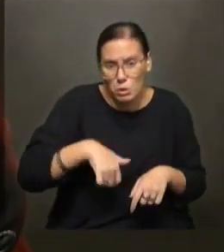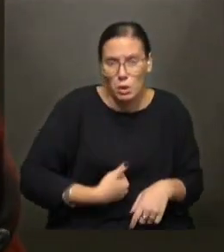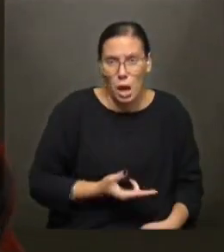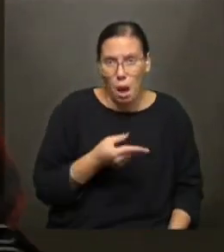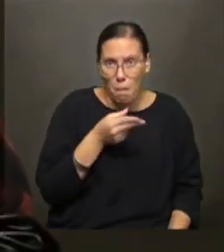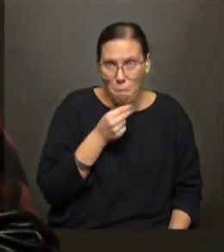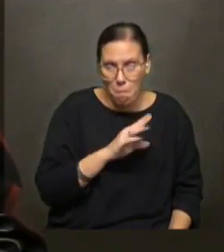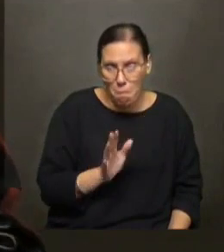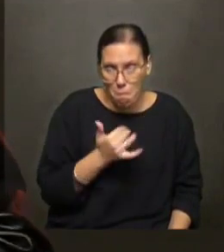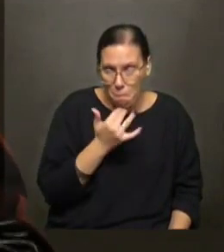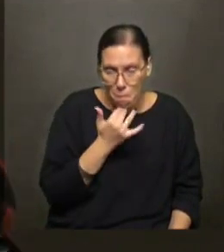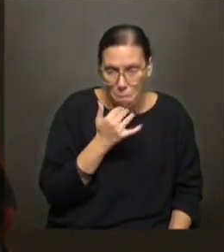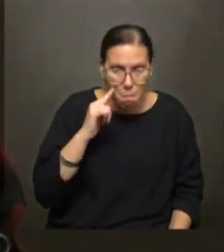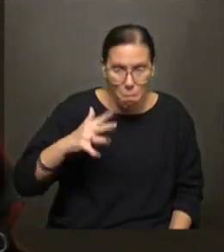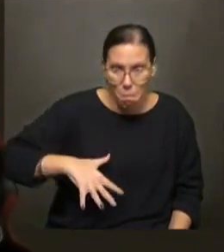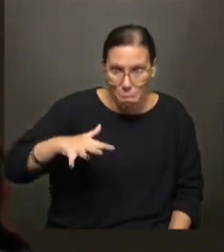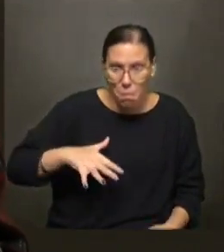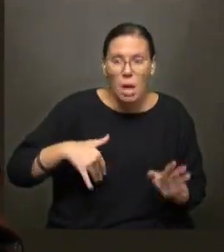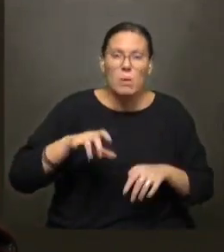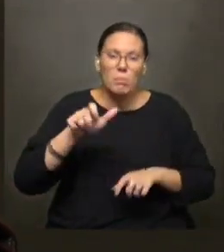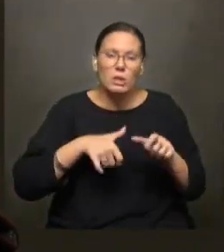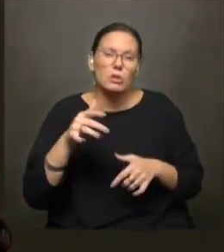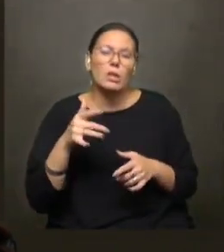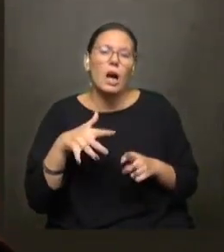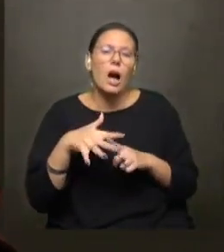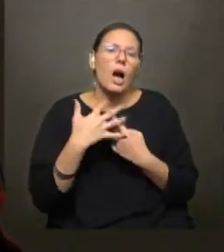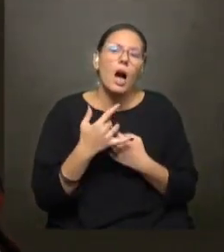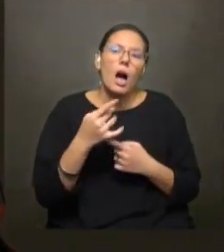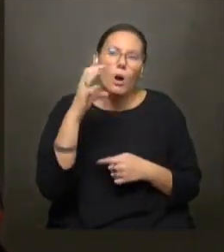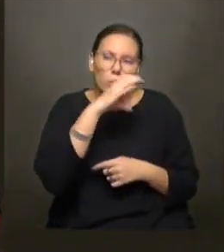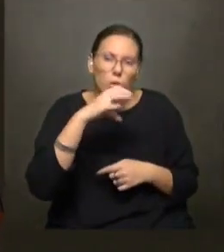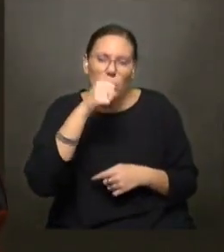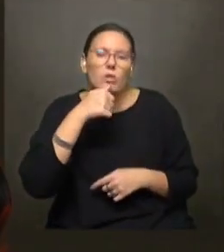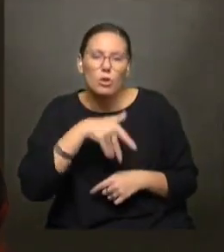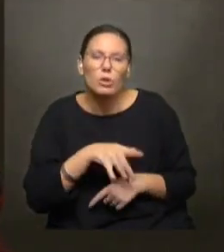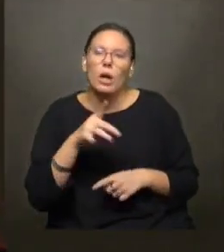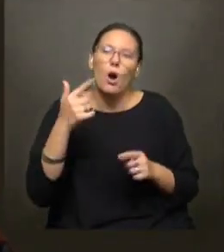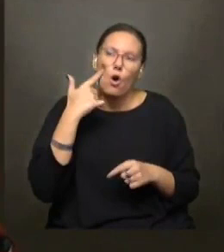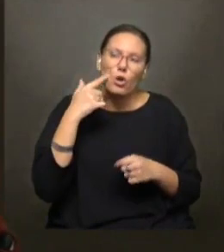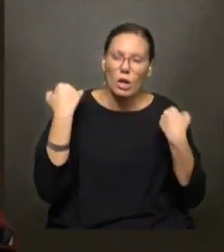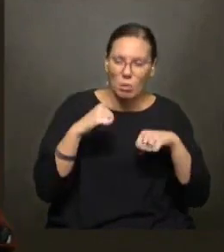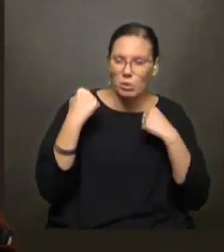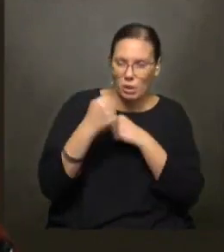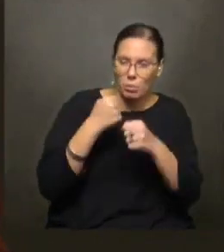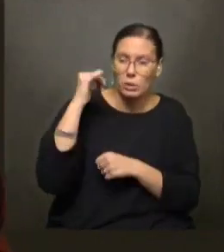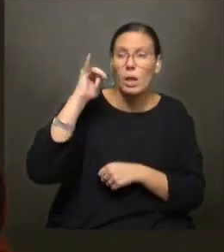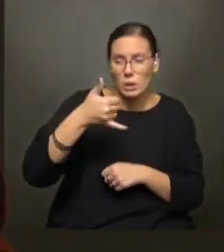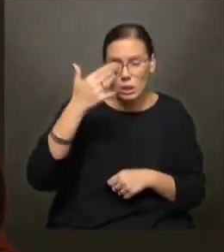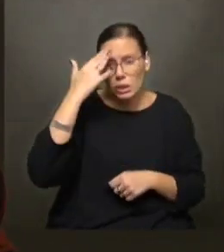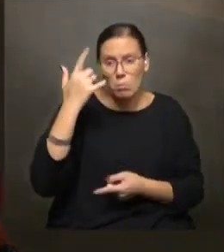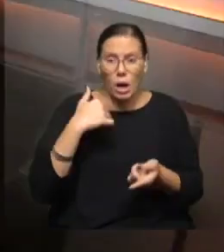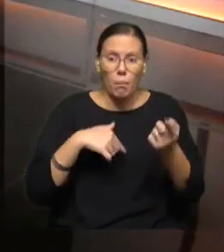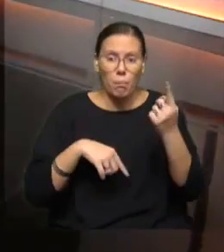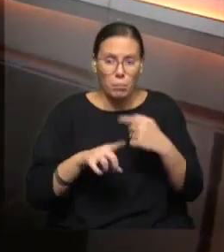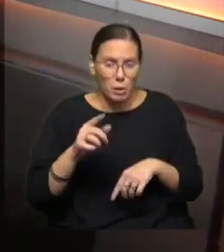sepan quizás las personas más vinculadas al ambiente del boxeo que tengan alguna curiosidad histórica particular si lo sepan pero